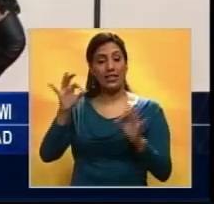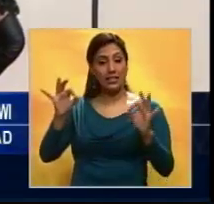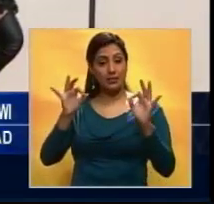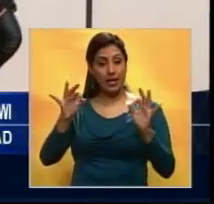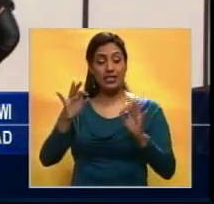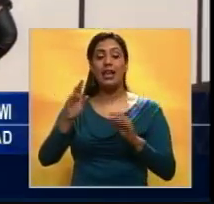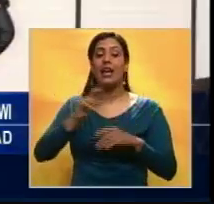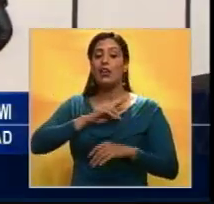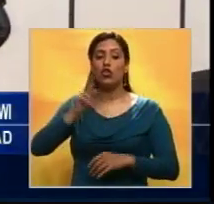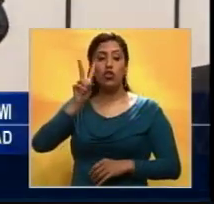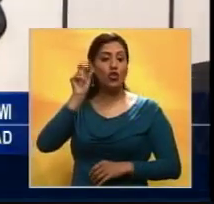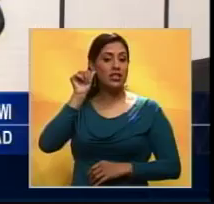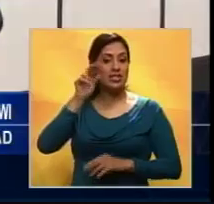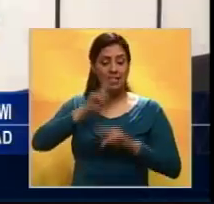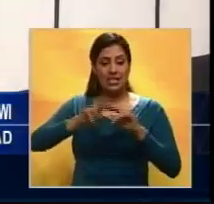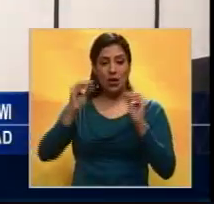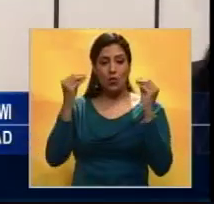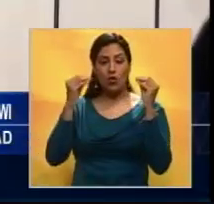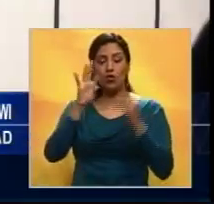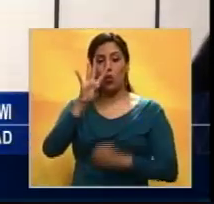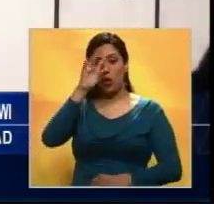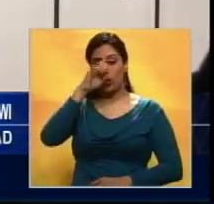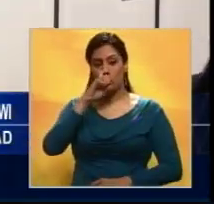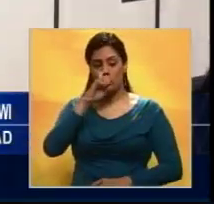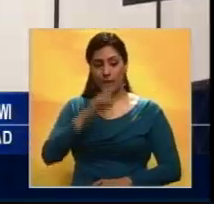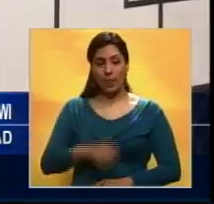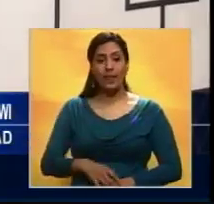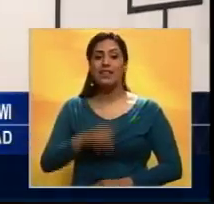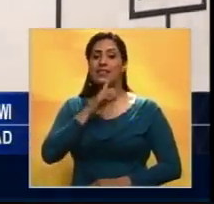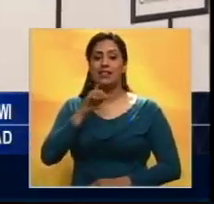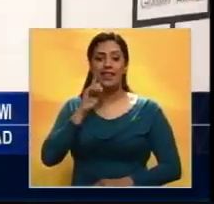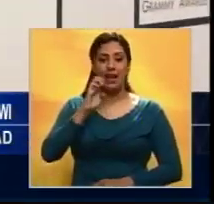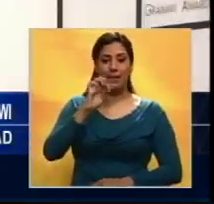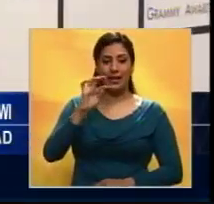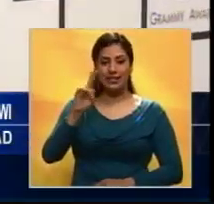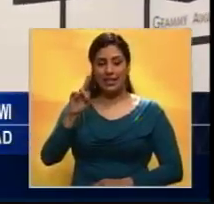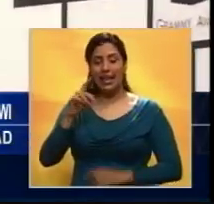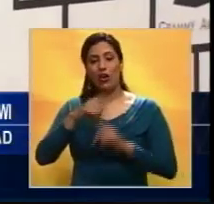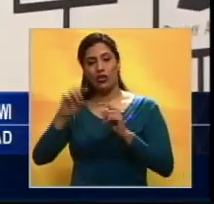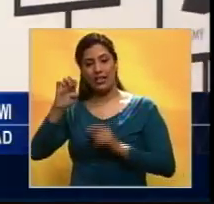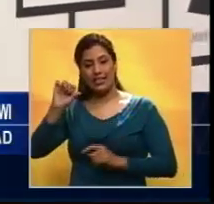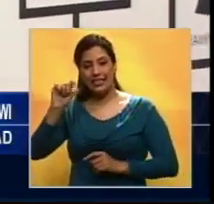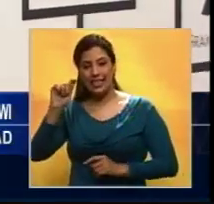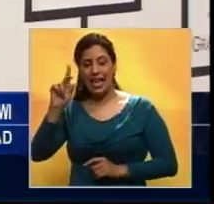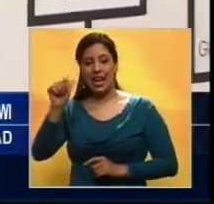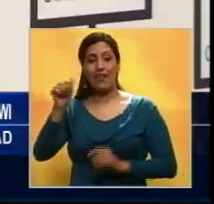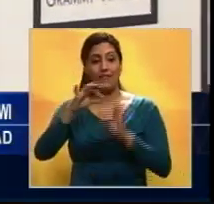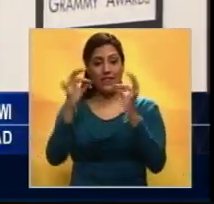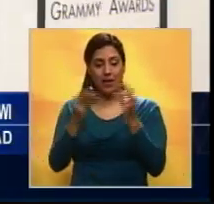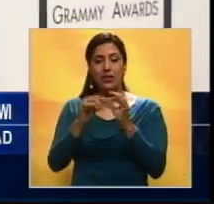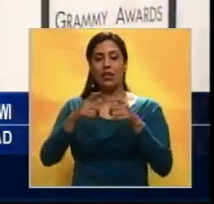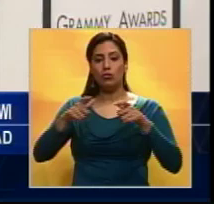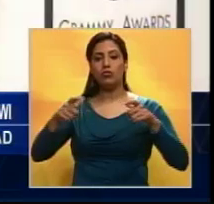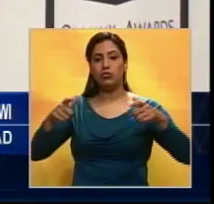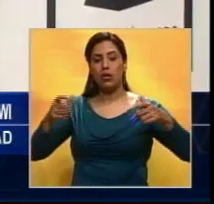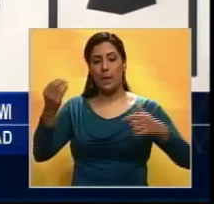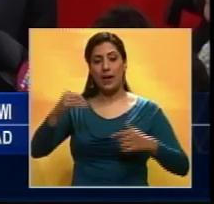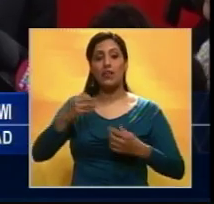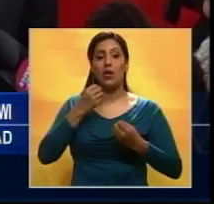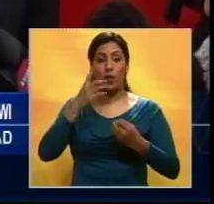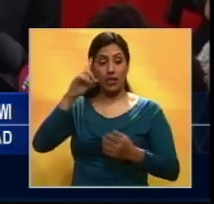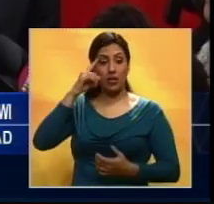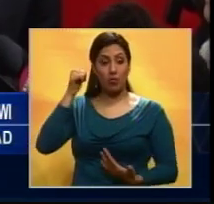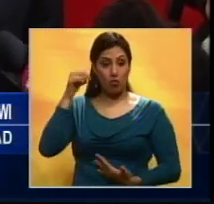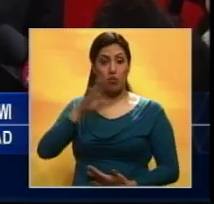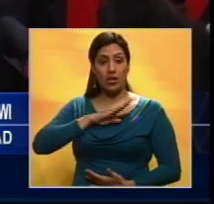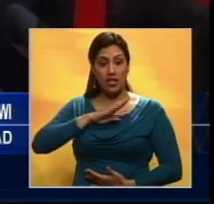exclusiva que se trataba de 2 niñas gemelas de 4 años de edad, llamadas Esther y Estela. Con esto, la familia sigue creciendo. Recordemos que la